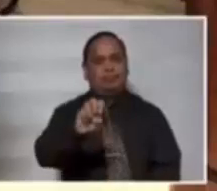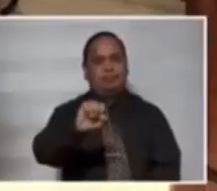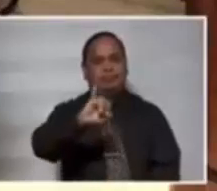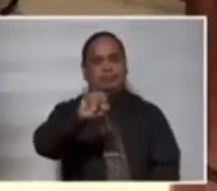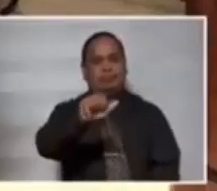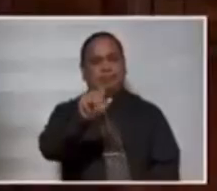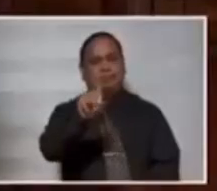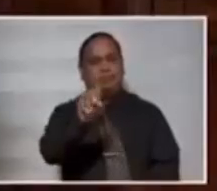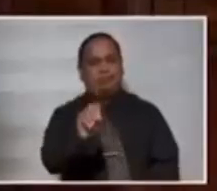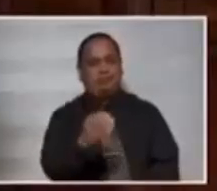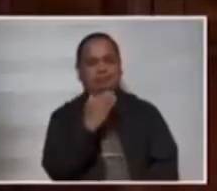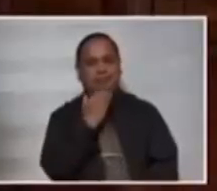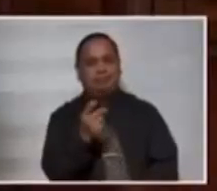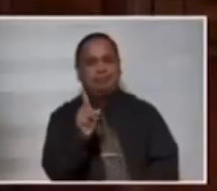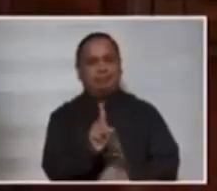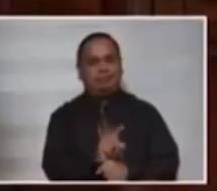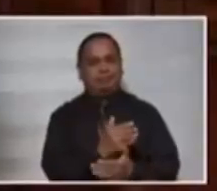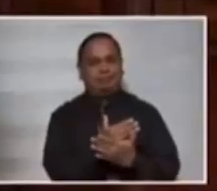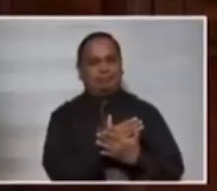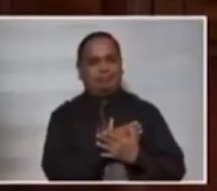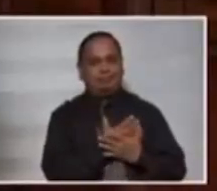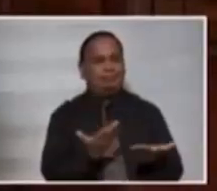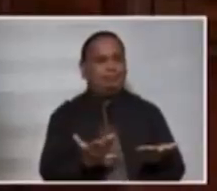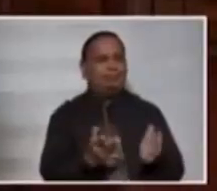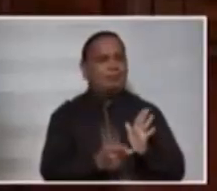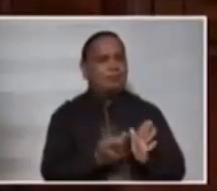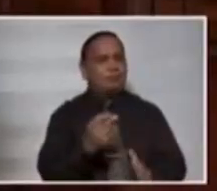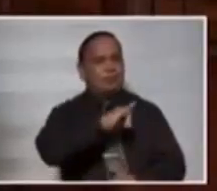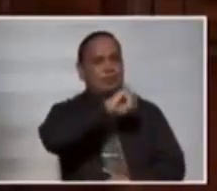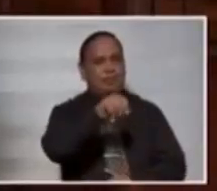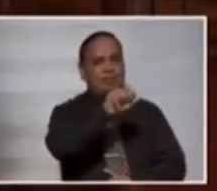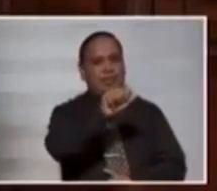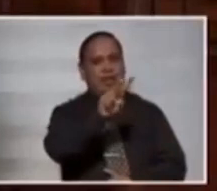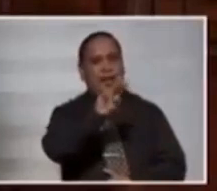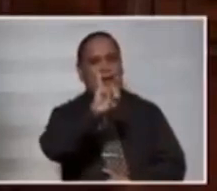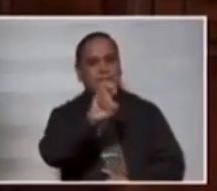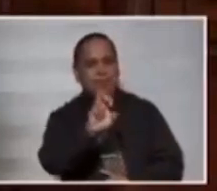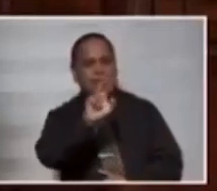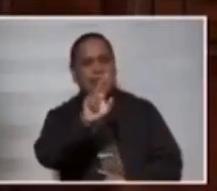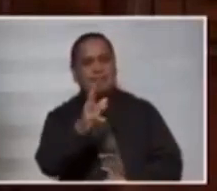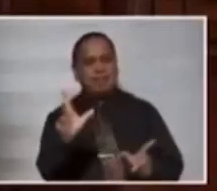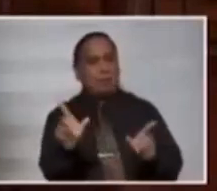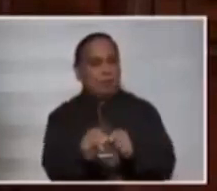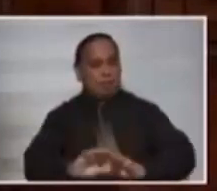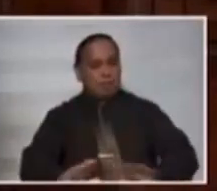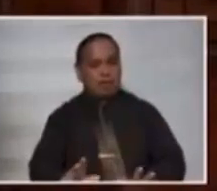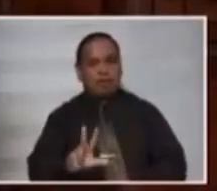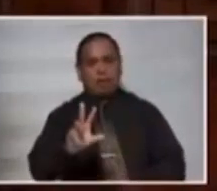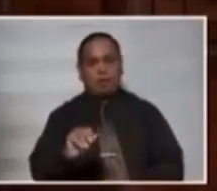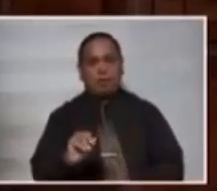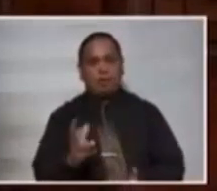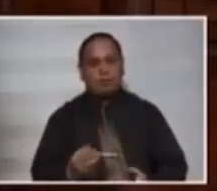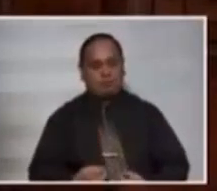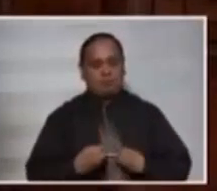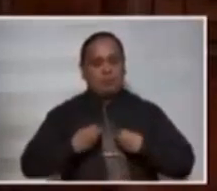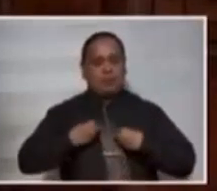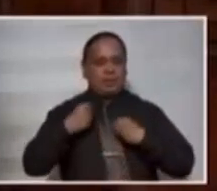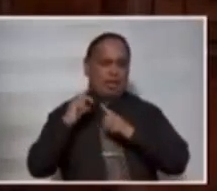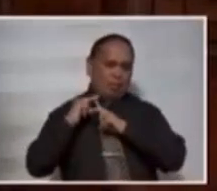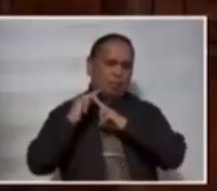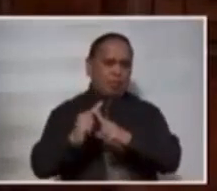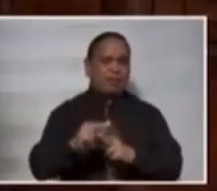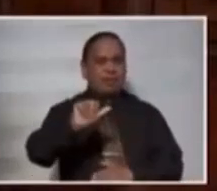para cerrar, para el Día de la Amistad. Otro de Javier, es que Javier no se acaba. Y pues es que se la pasaba la vida con Alito en